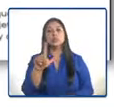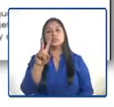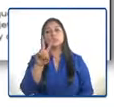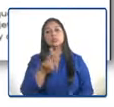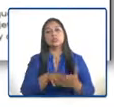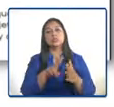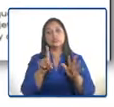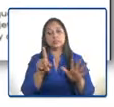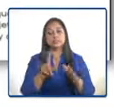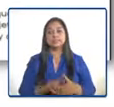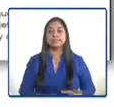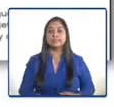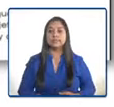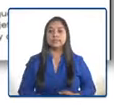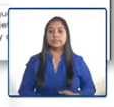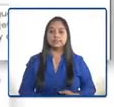2006.